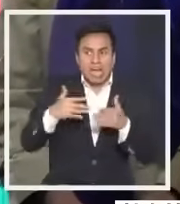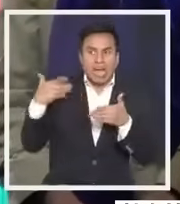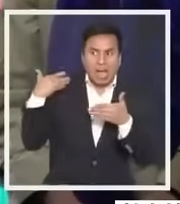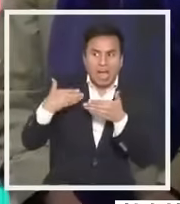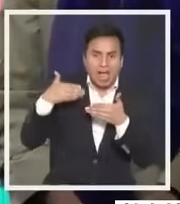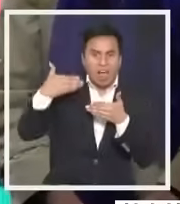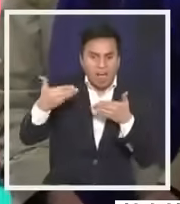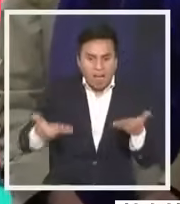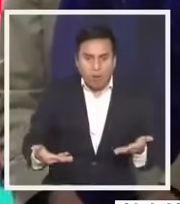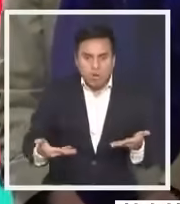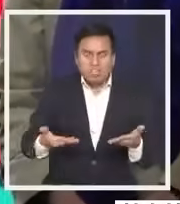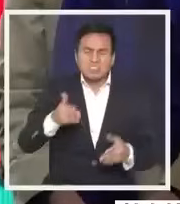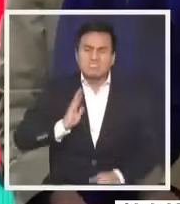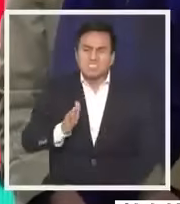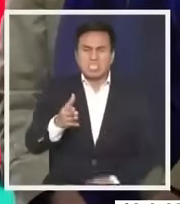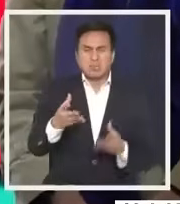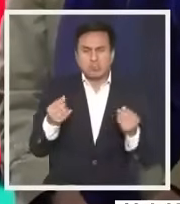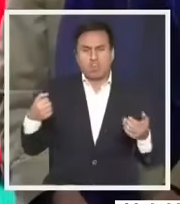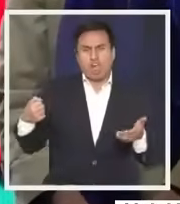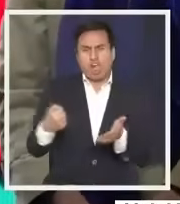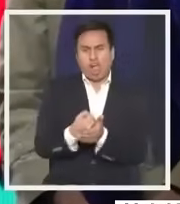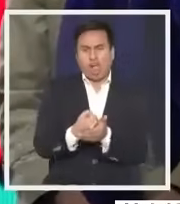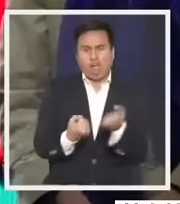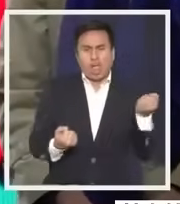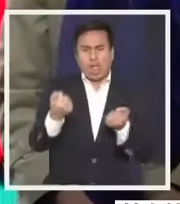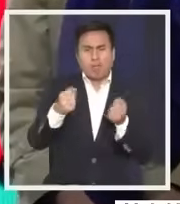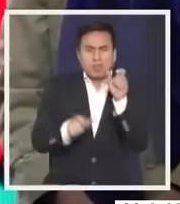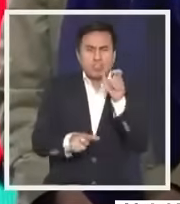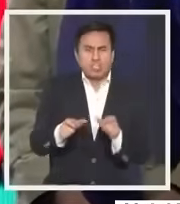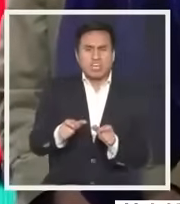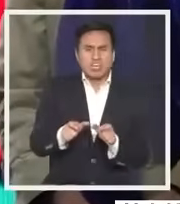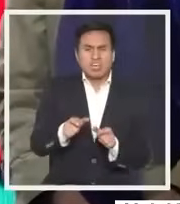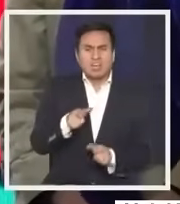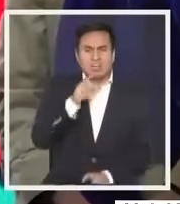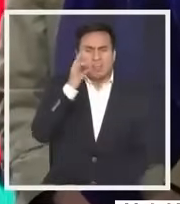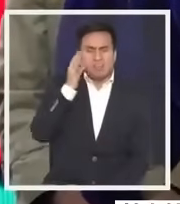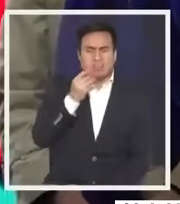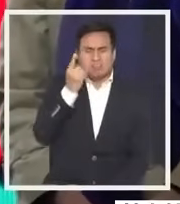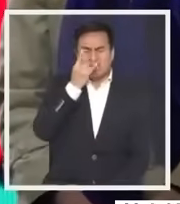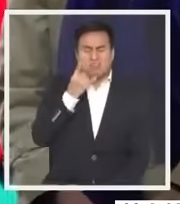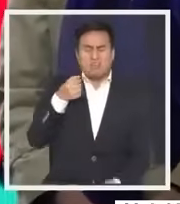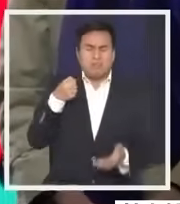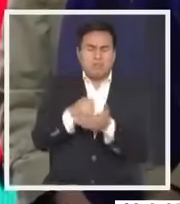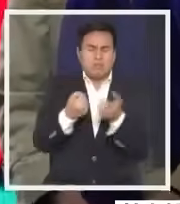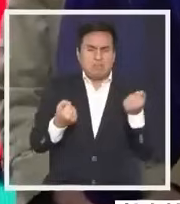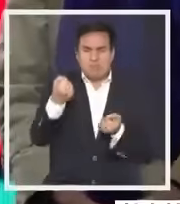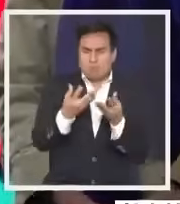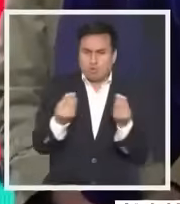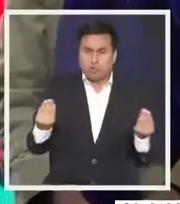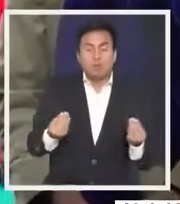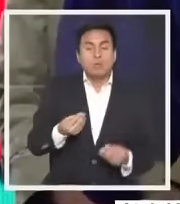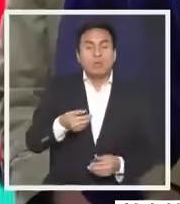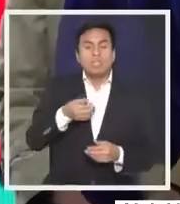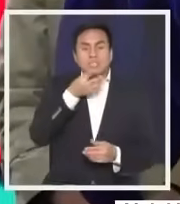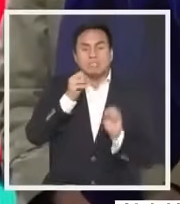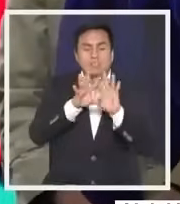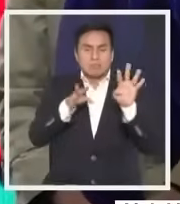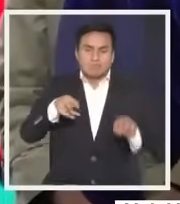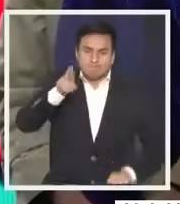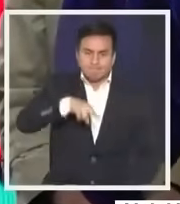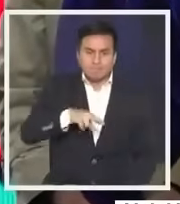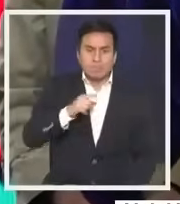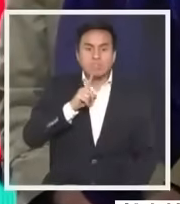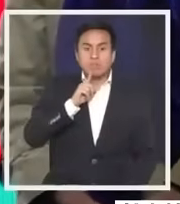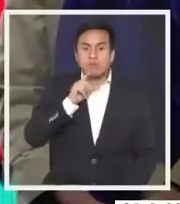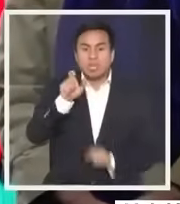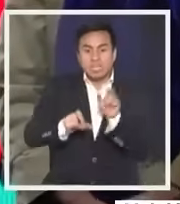30 años después, seguimos teniendo muchos accidentes por gente que maneja con trago. Y en esto quiero ser muy enfático.